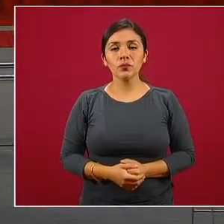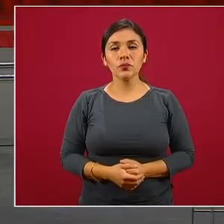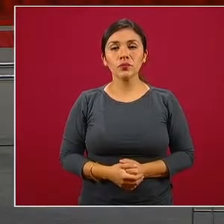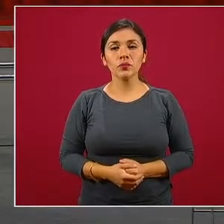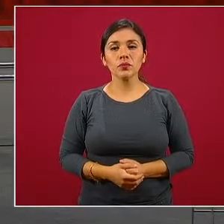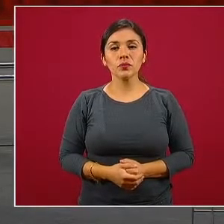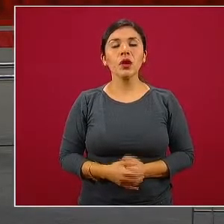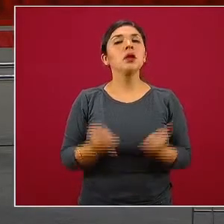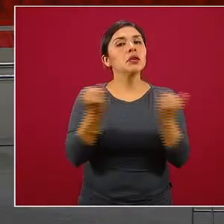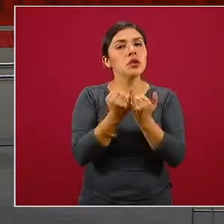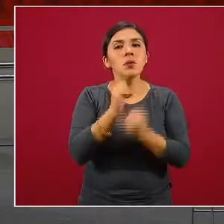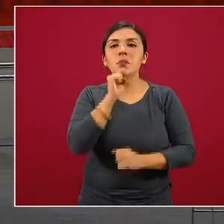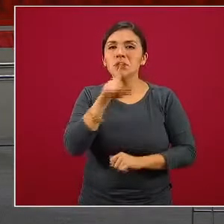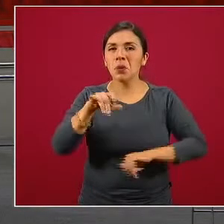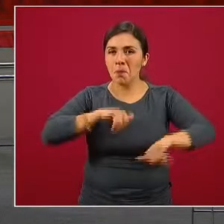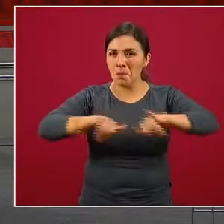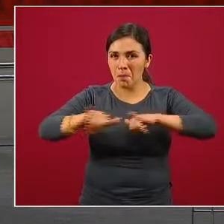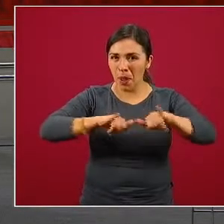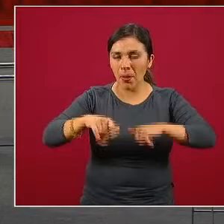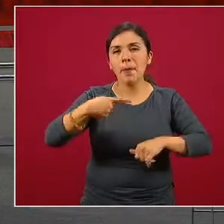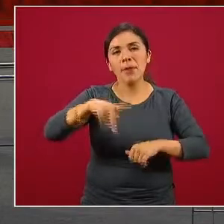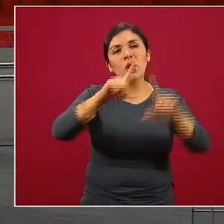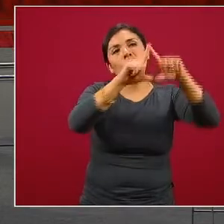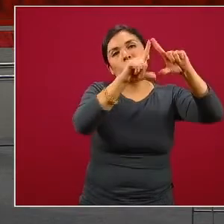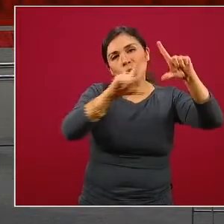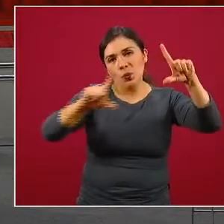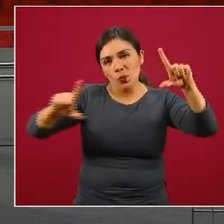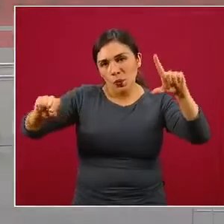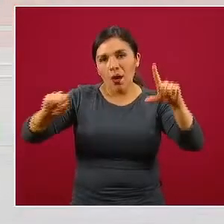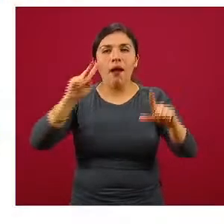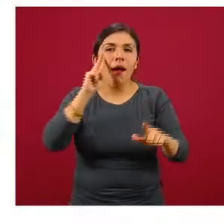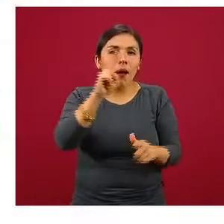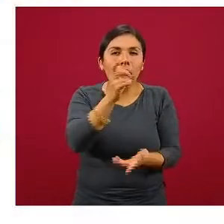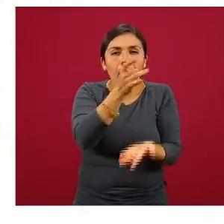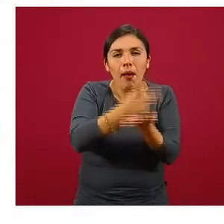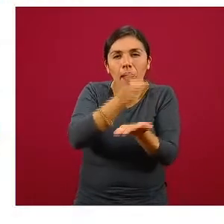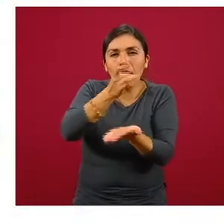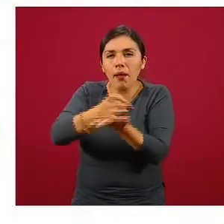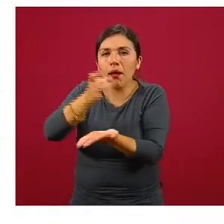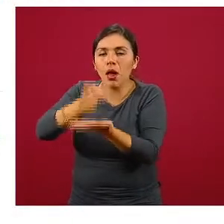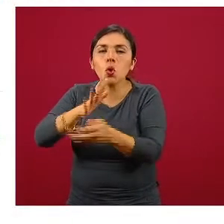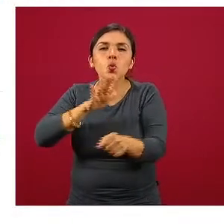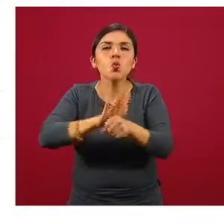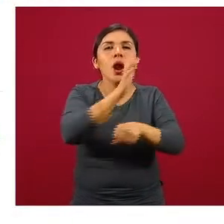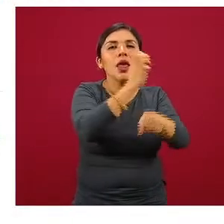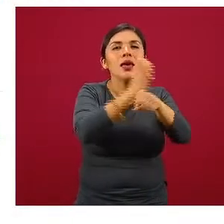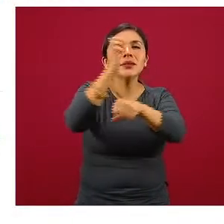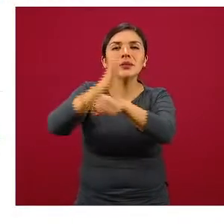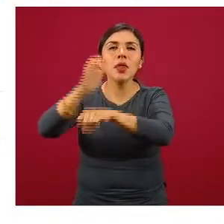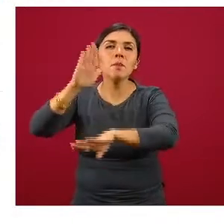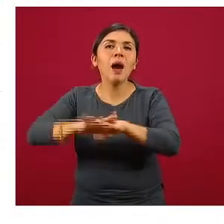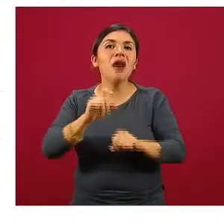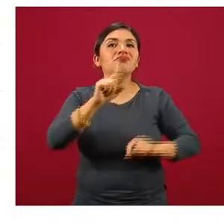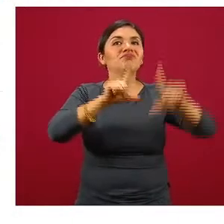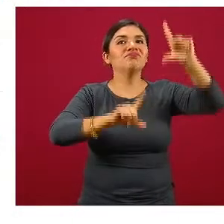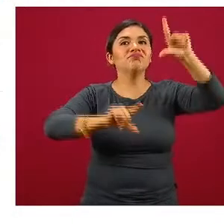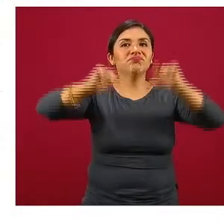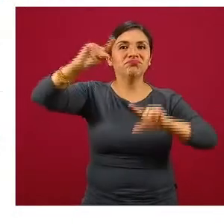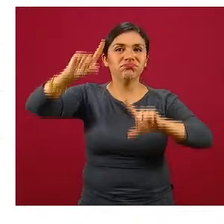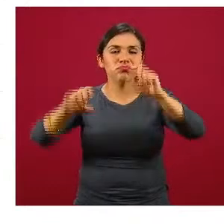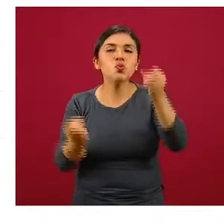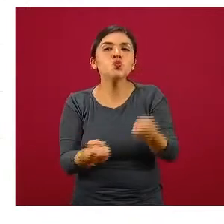incidencia acumulada, pero ahora en orden descendente, para identificar cuáles son esas entidades federativas que